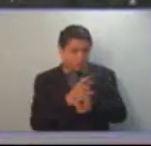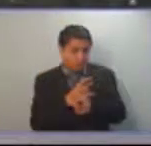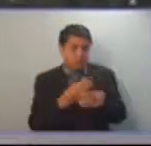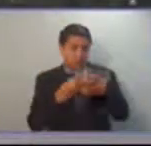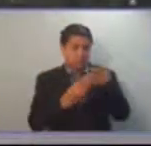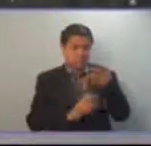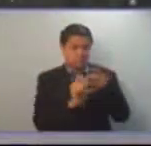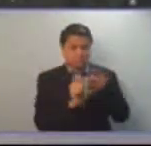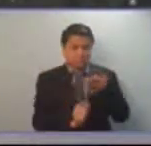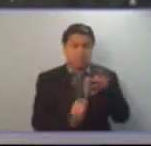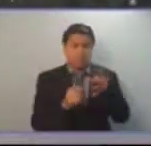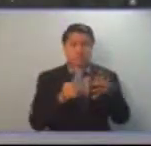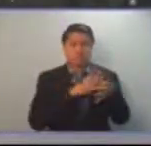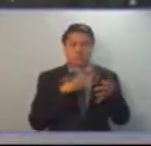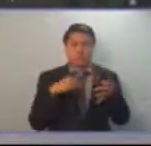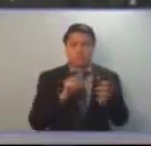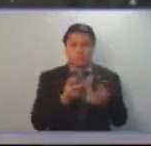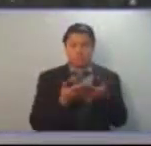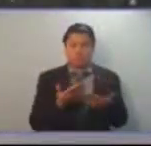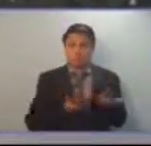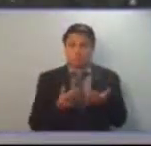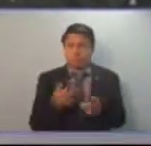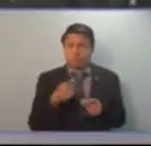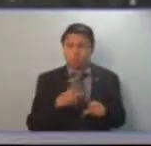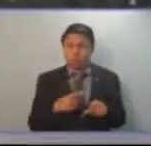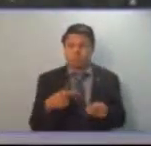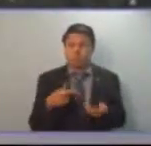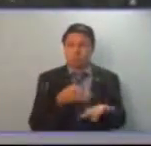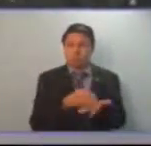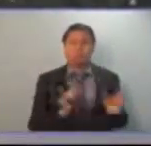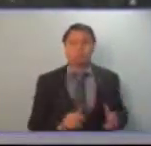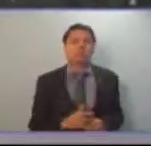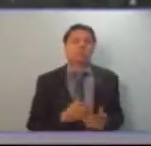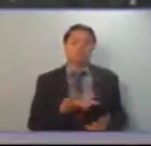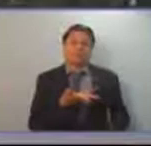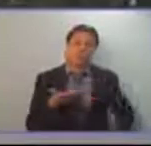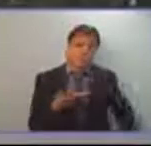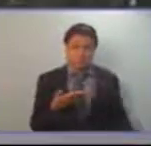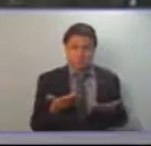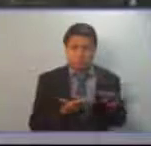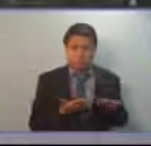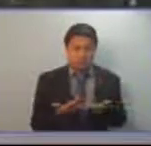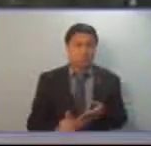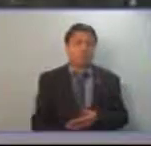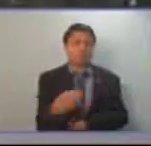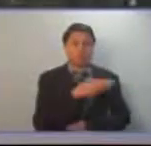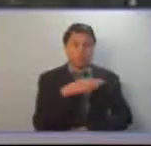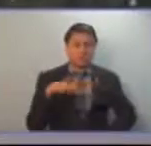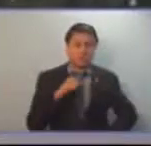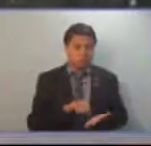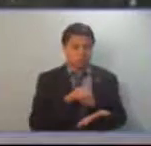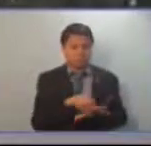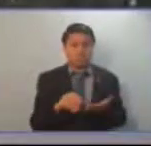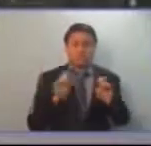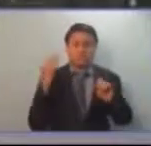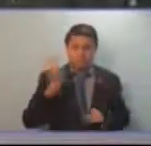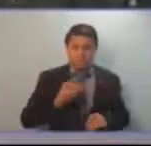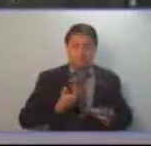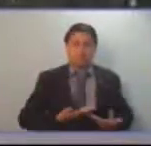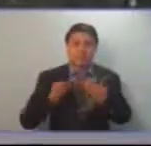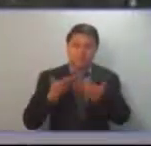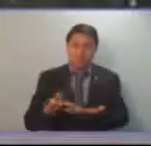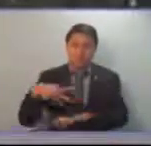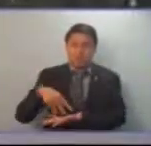registro del estado familiar le atienda cuando va, y todos los servicios que un consejo municipal tiene